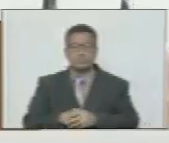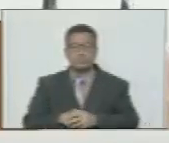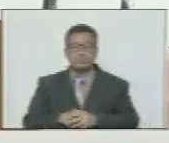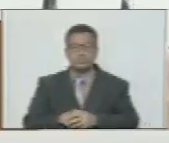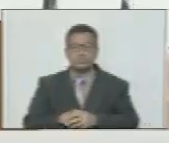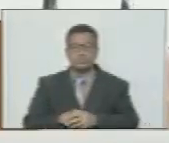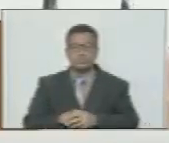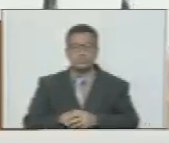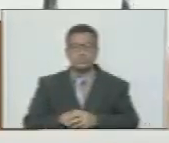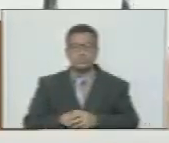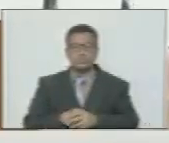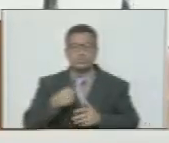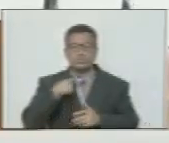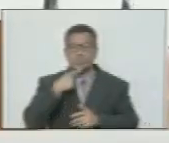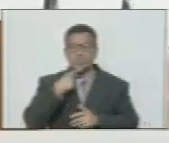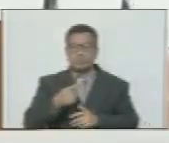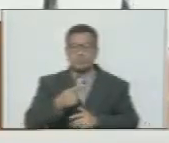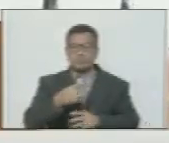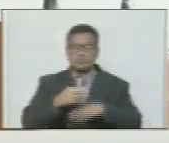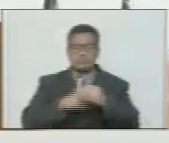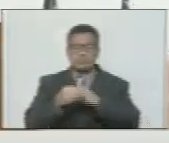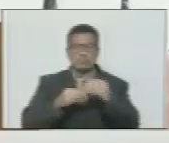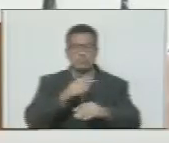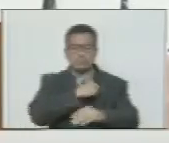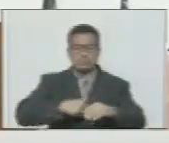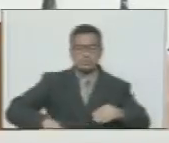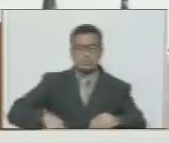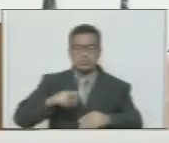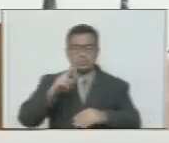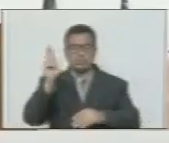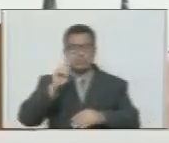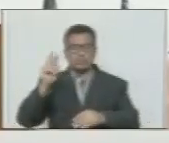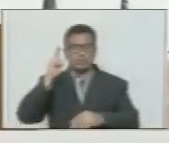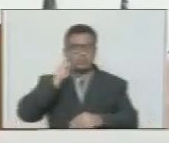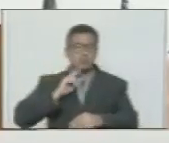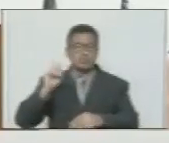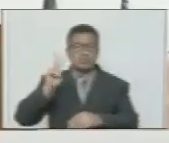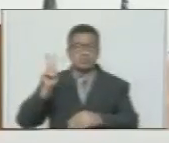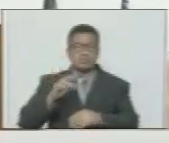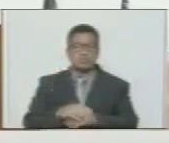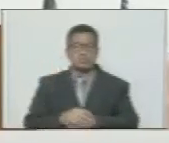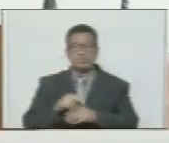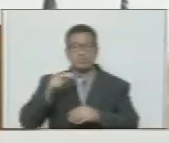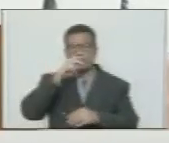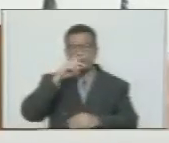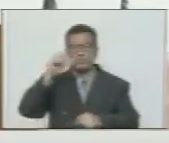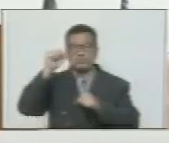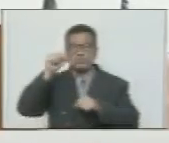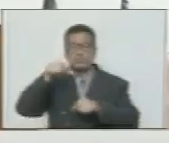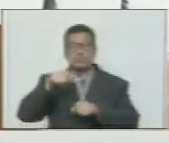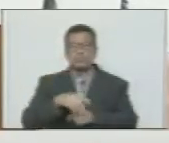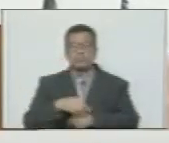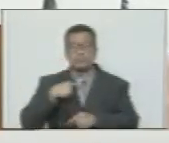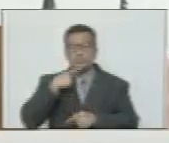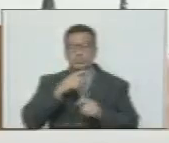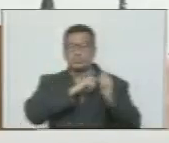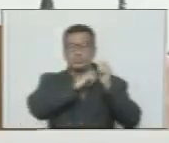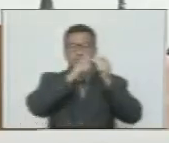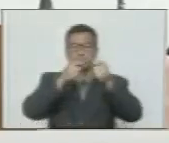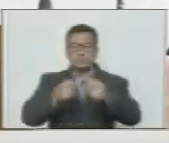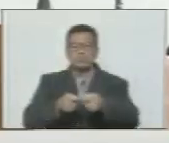presentar a solicitud que hiciera el presidente de la República Bolivariana de Venezuela, Nicolás Maduro Moro,